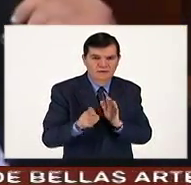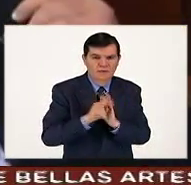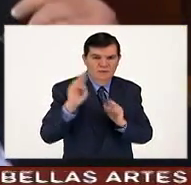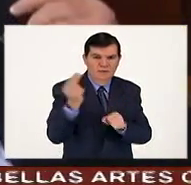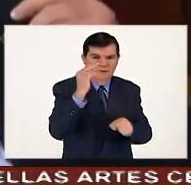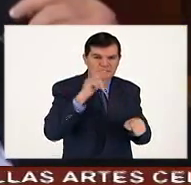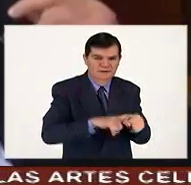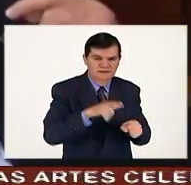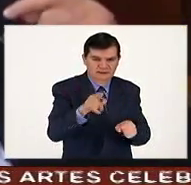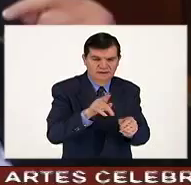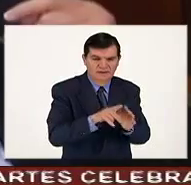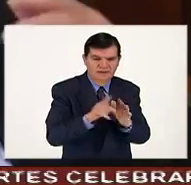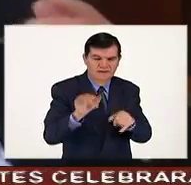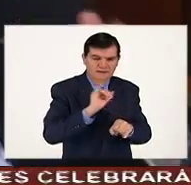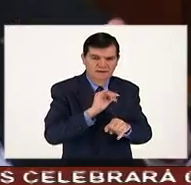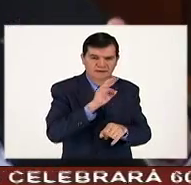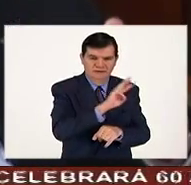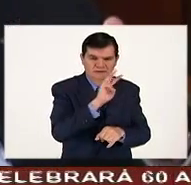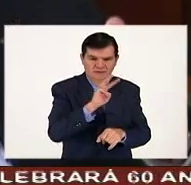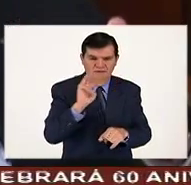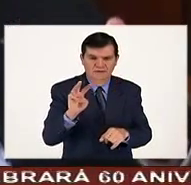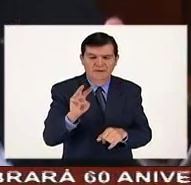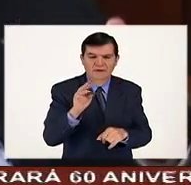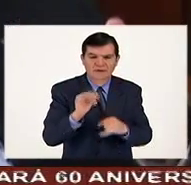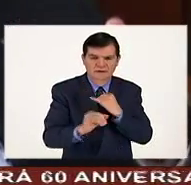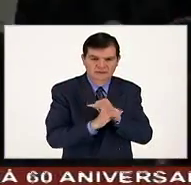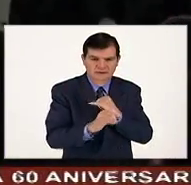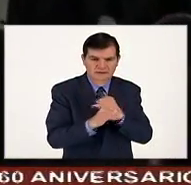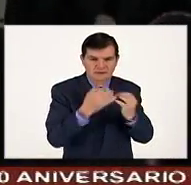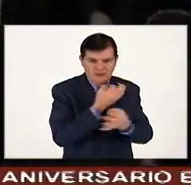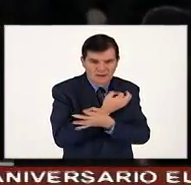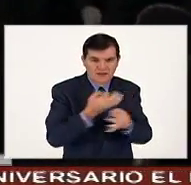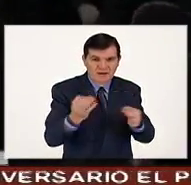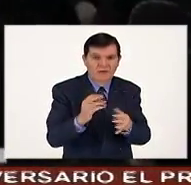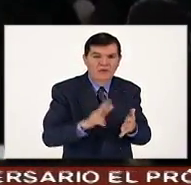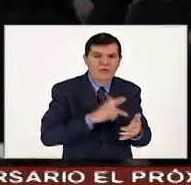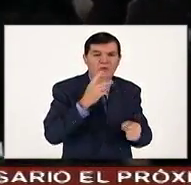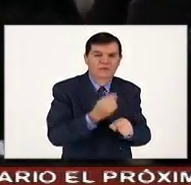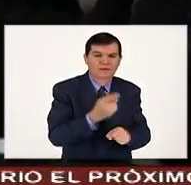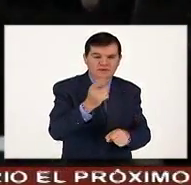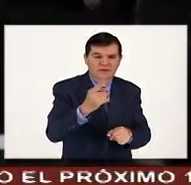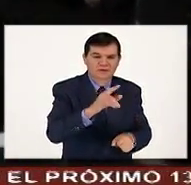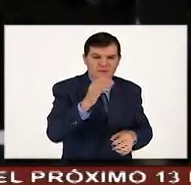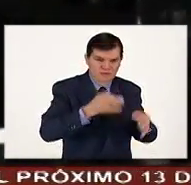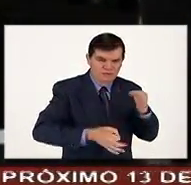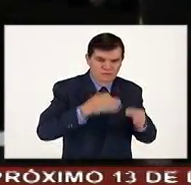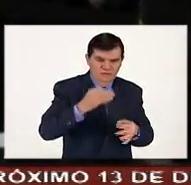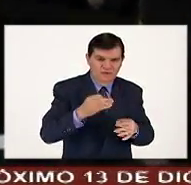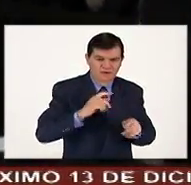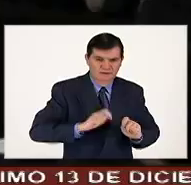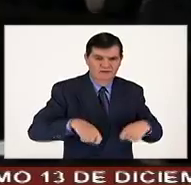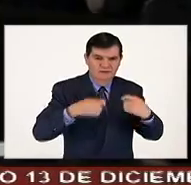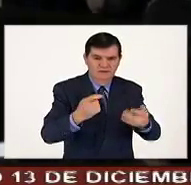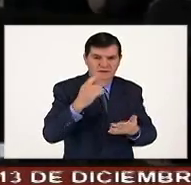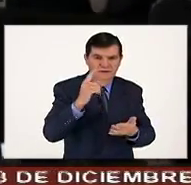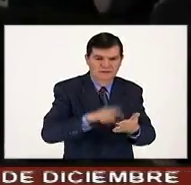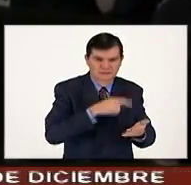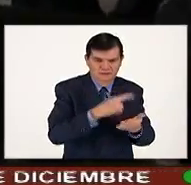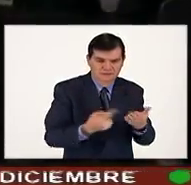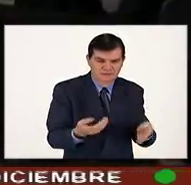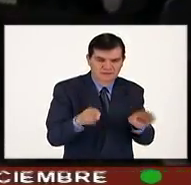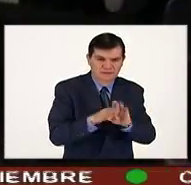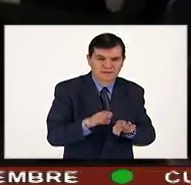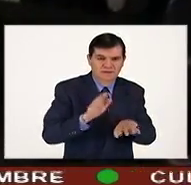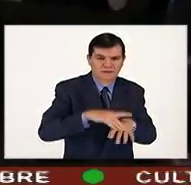Universal en su página de internet, pues da aviso de que de nueva cuenta un juez federal otorgó una suspensión